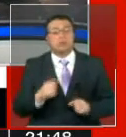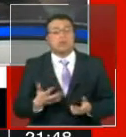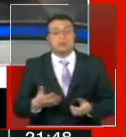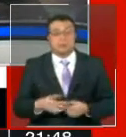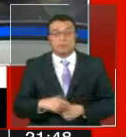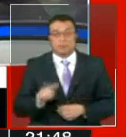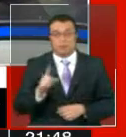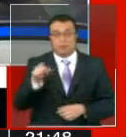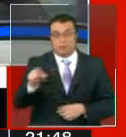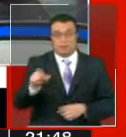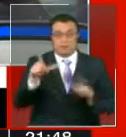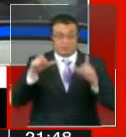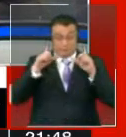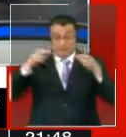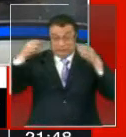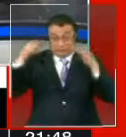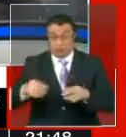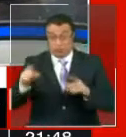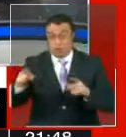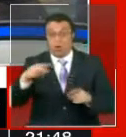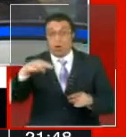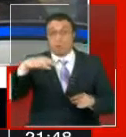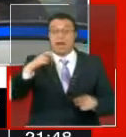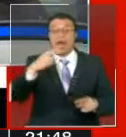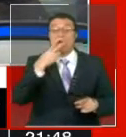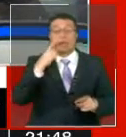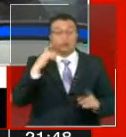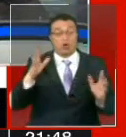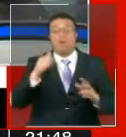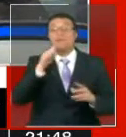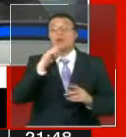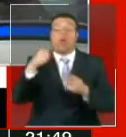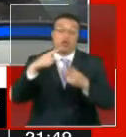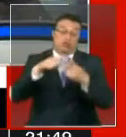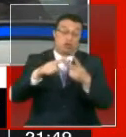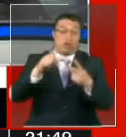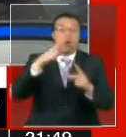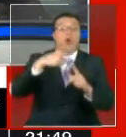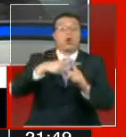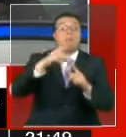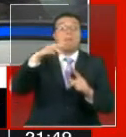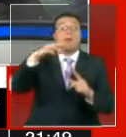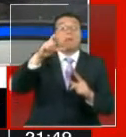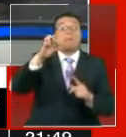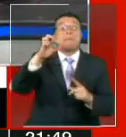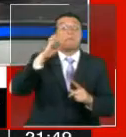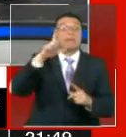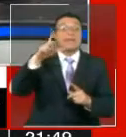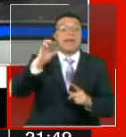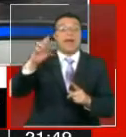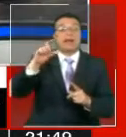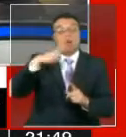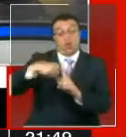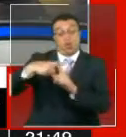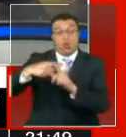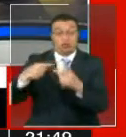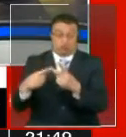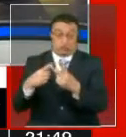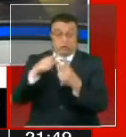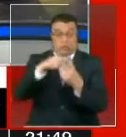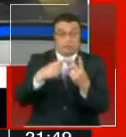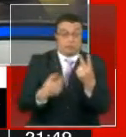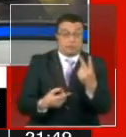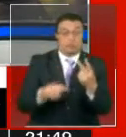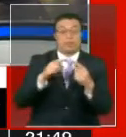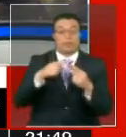Primero, Matthei no es la candidata todavía. Sí, pero si fuera. Está Pilar Cruz. Pero si fuera, porque creen que es muy fácil. Aquí yo he